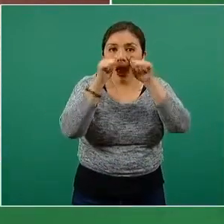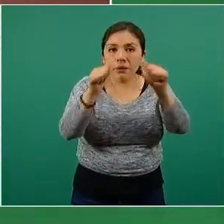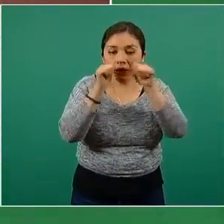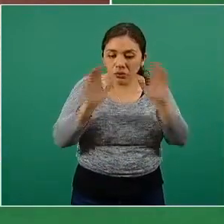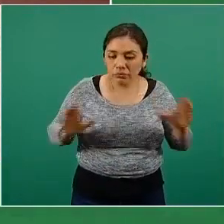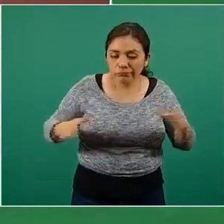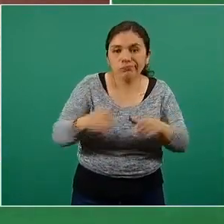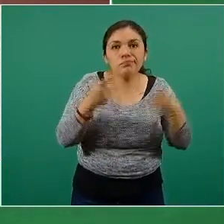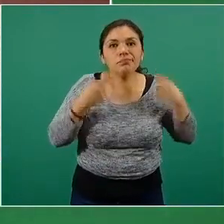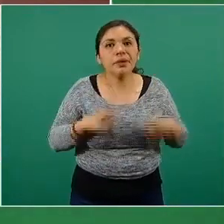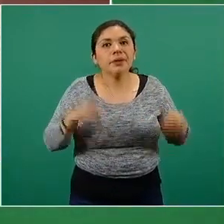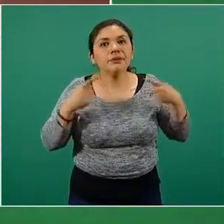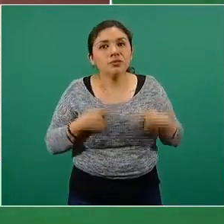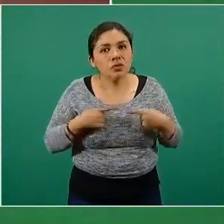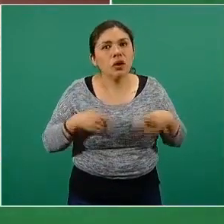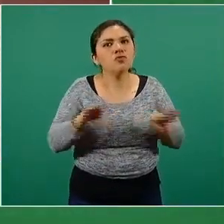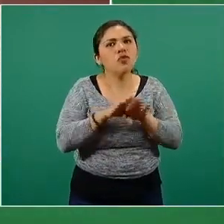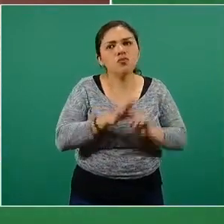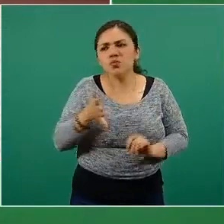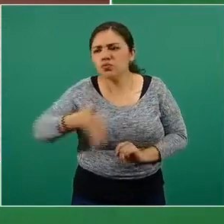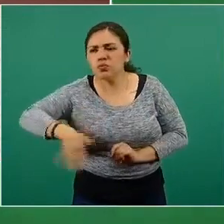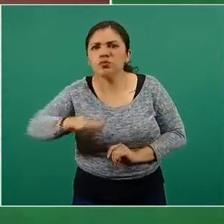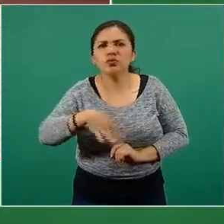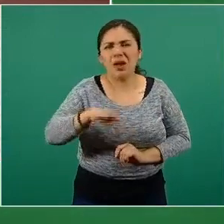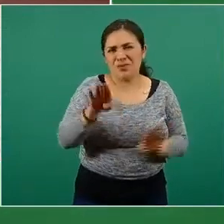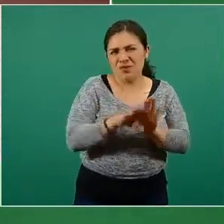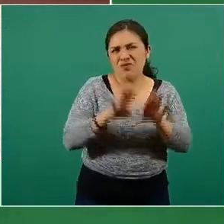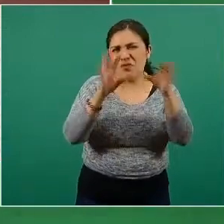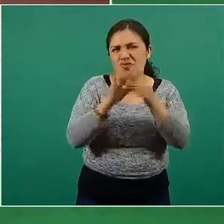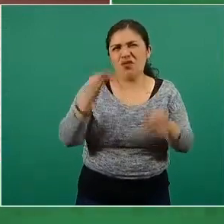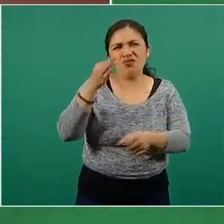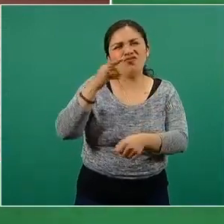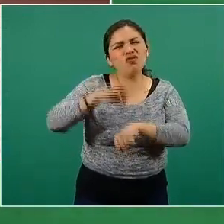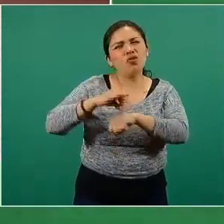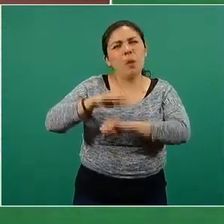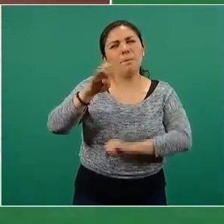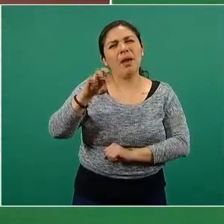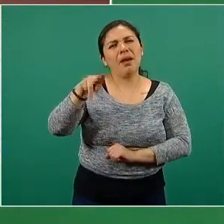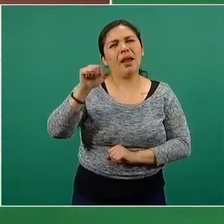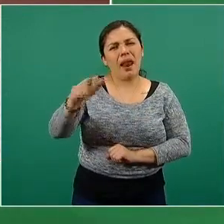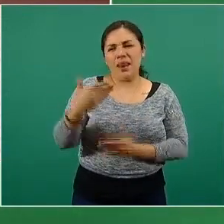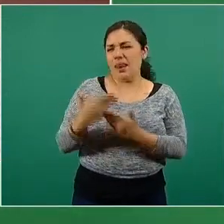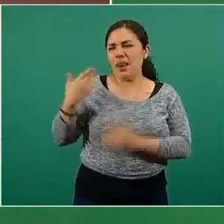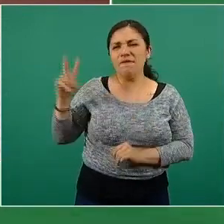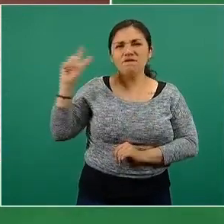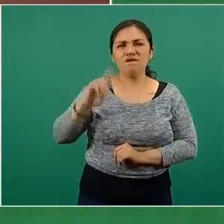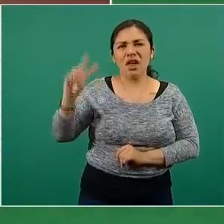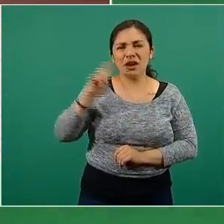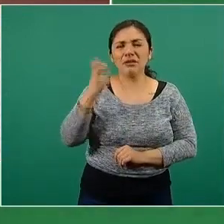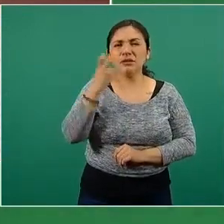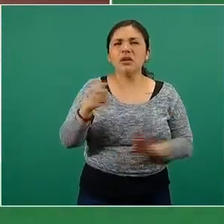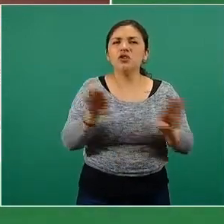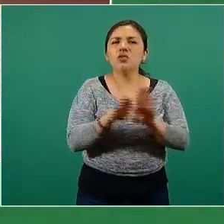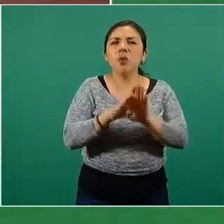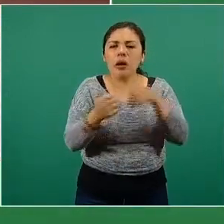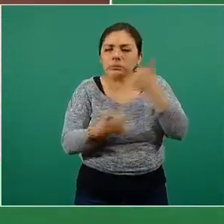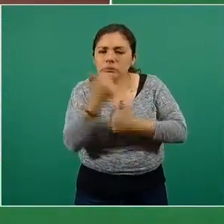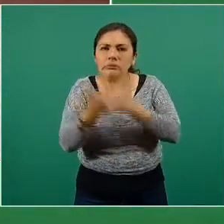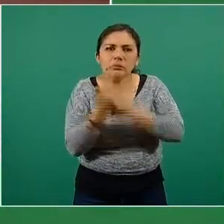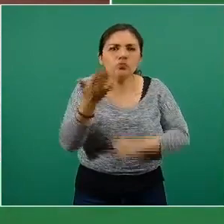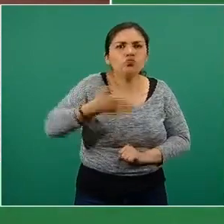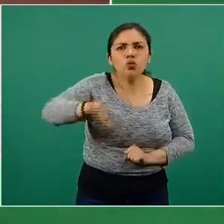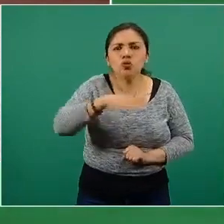abordaje del rastrear, como lo comentó también el doctor Bernal el viernes pasado, en estos rastreadores de